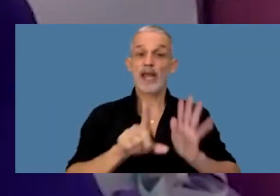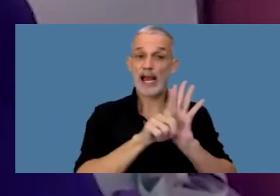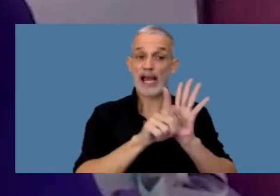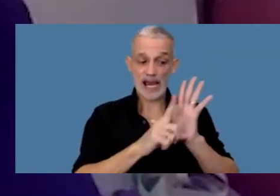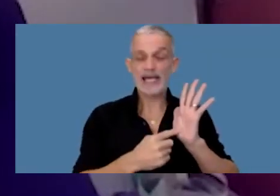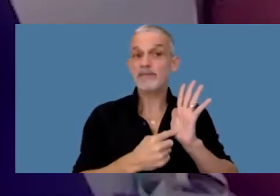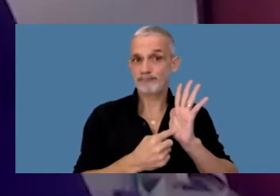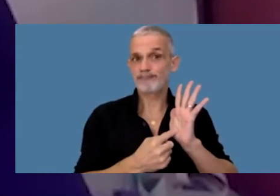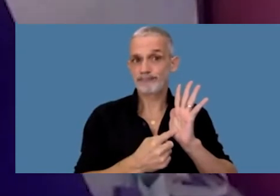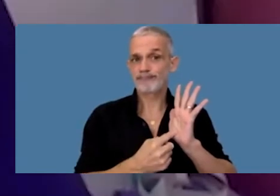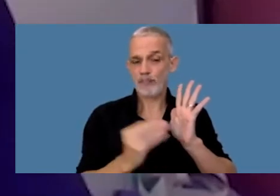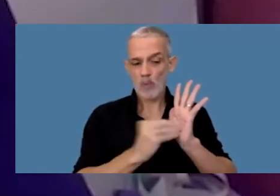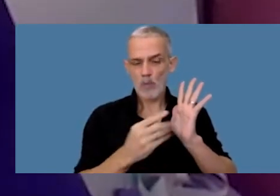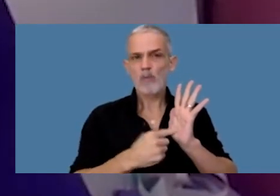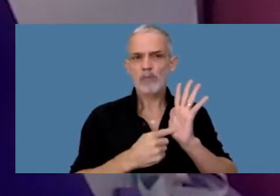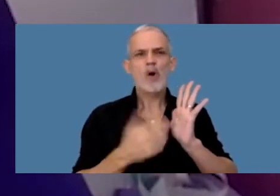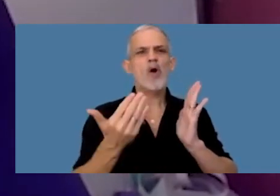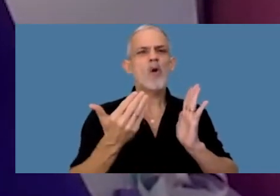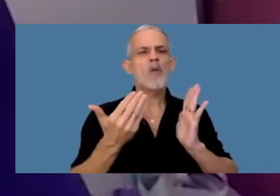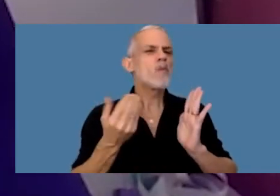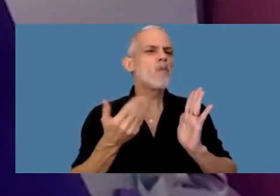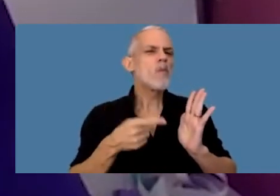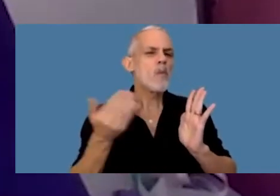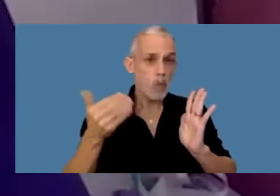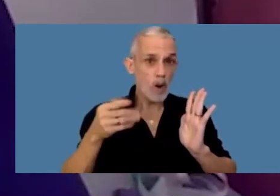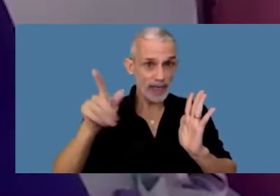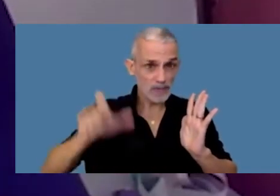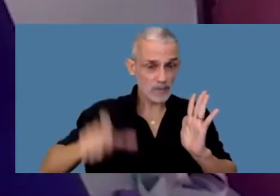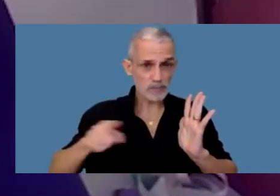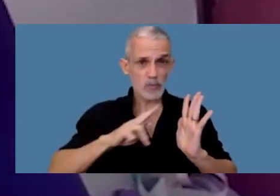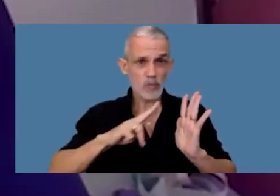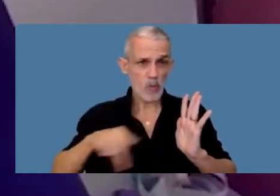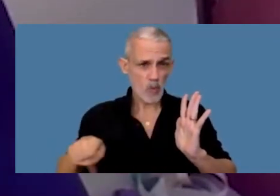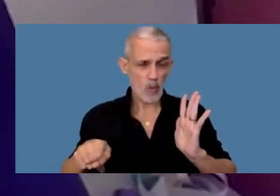interconsulta o lo que fuera, como para poder